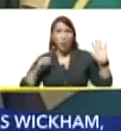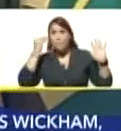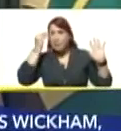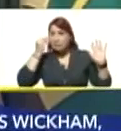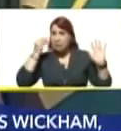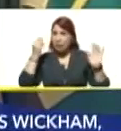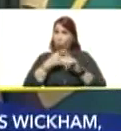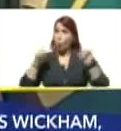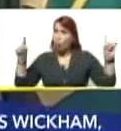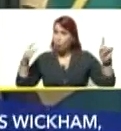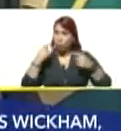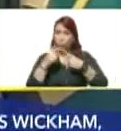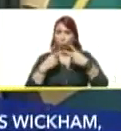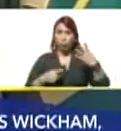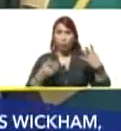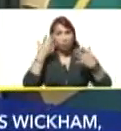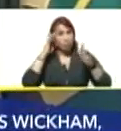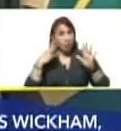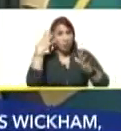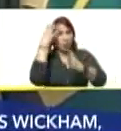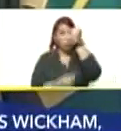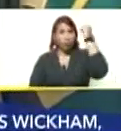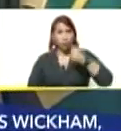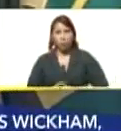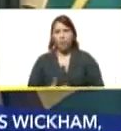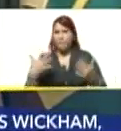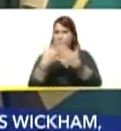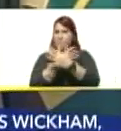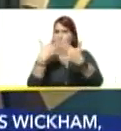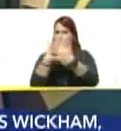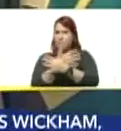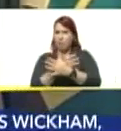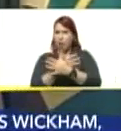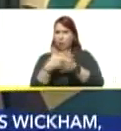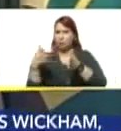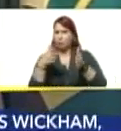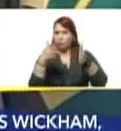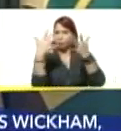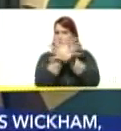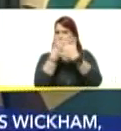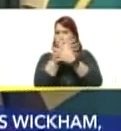y vayan a intentar la fuga por la vía de la confusión.